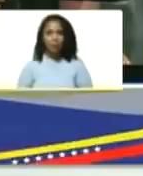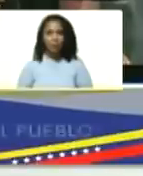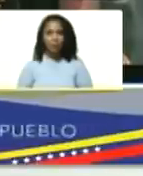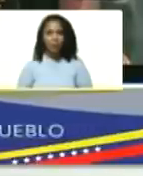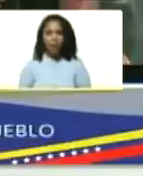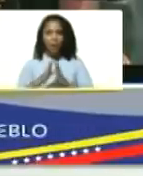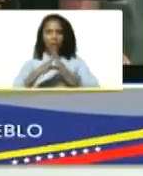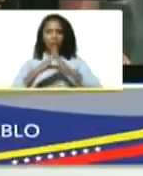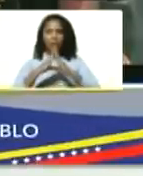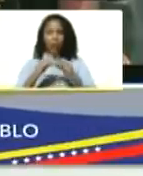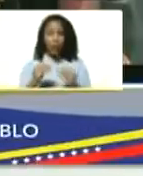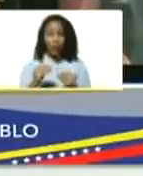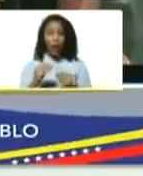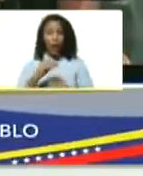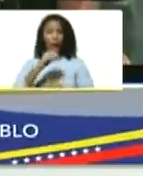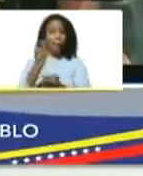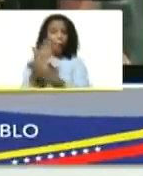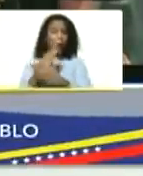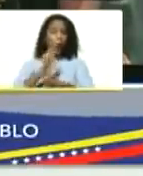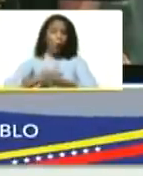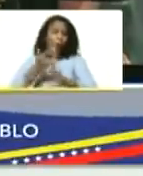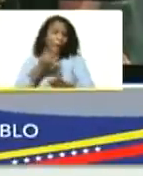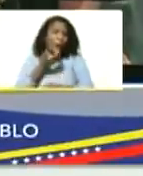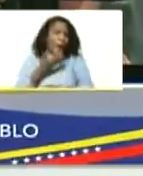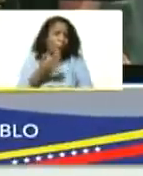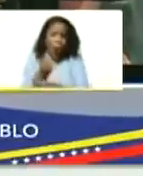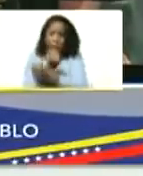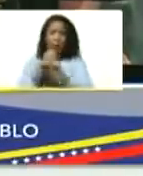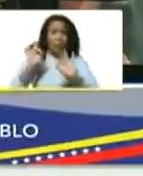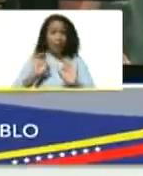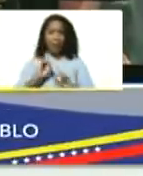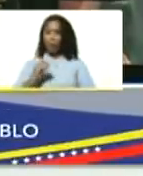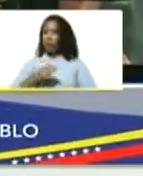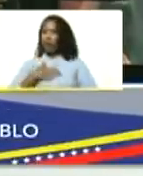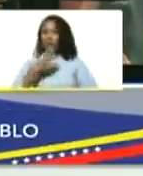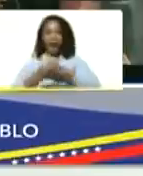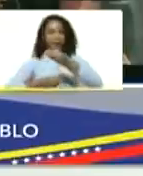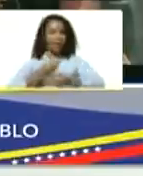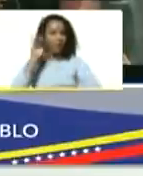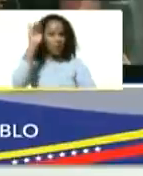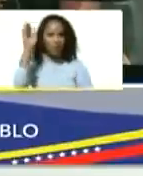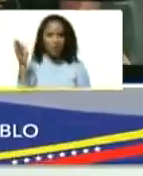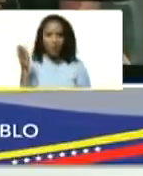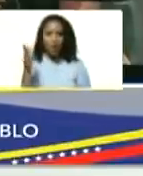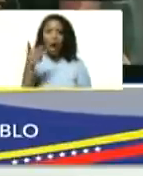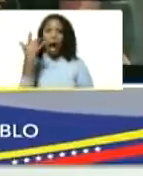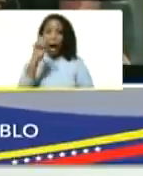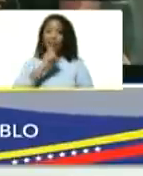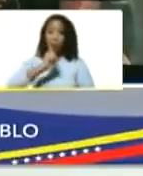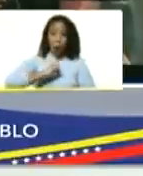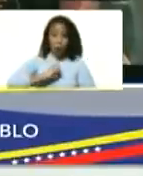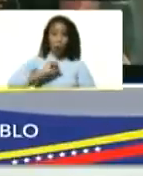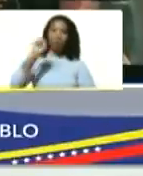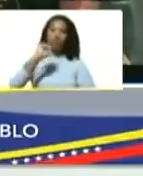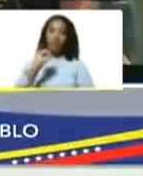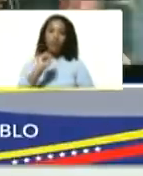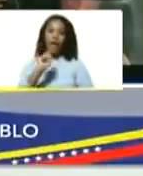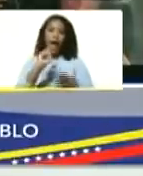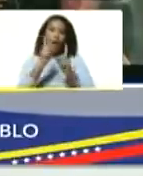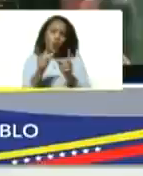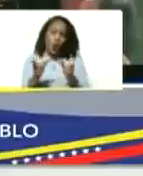todo el apoyo porque sin el amor no hubiera sido posible esto que hay odio quienes odias son minoría